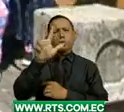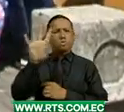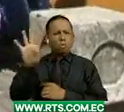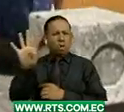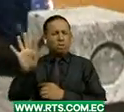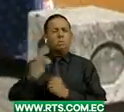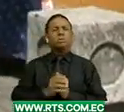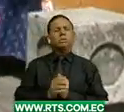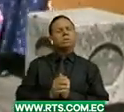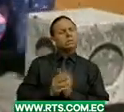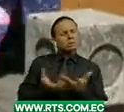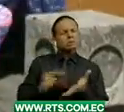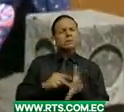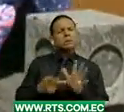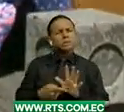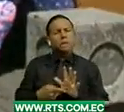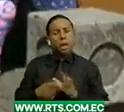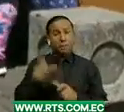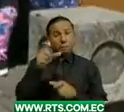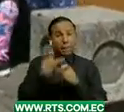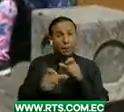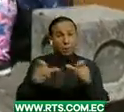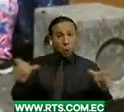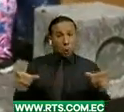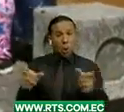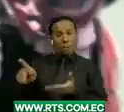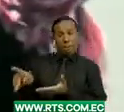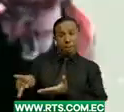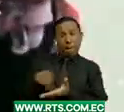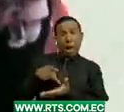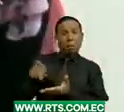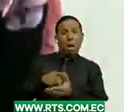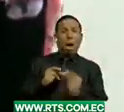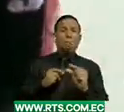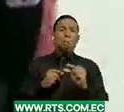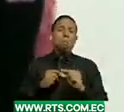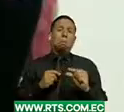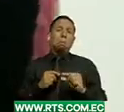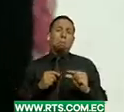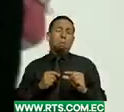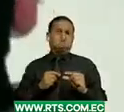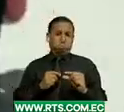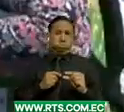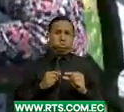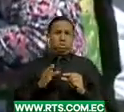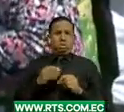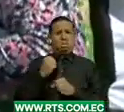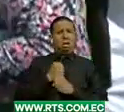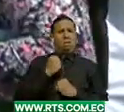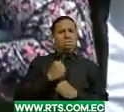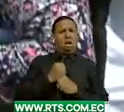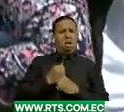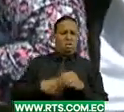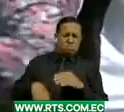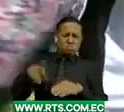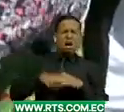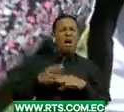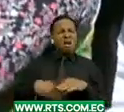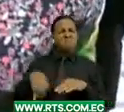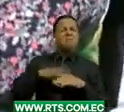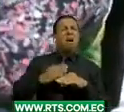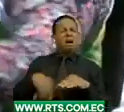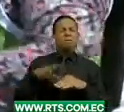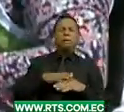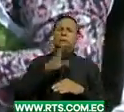tiene que ver con ámbitos que perciben ingresos interiores del salario mínimo y trabajan menos de la jornada legal y además tienen el deseo o disponibilidad de